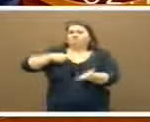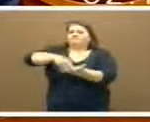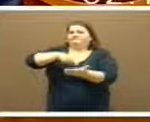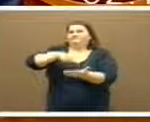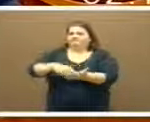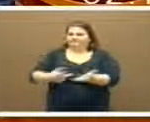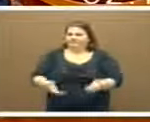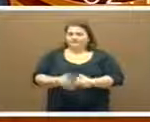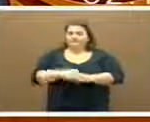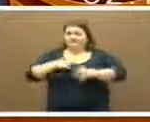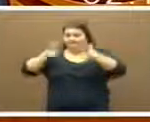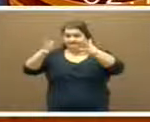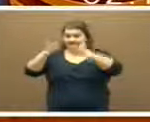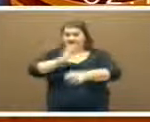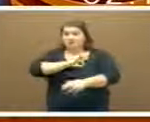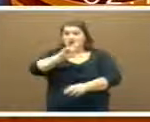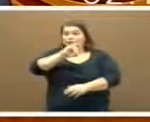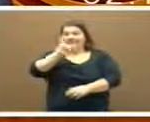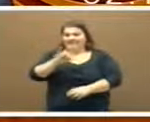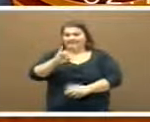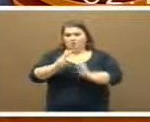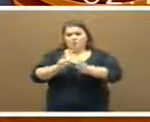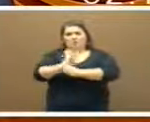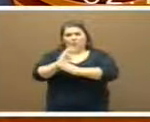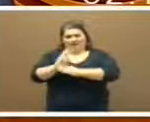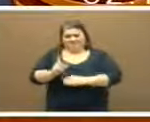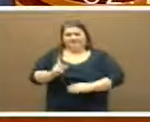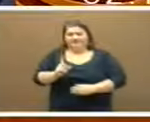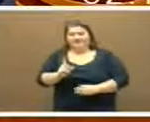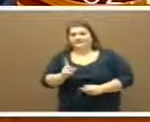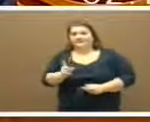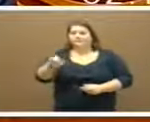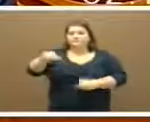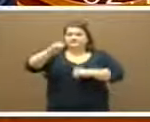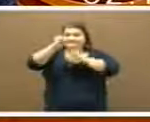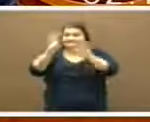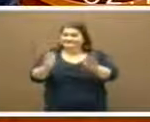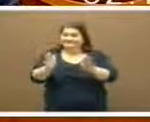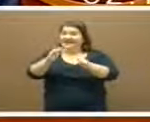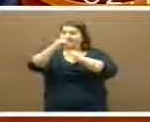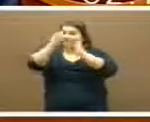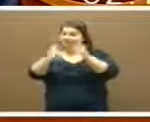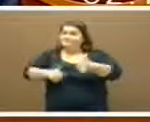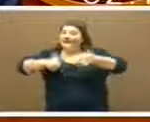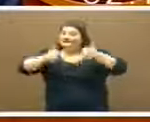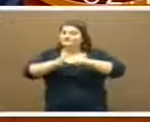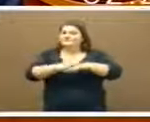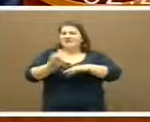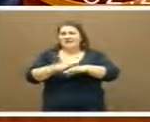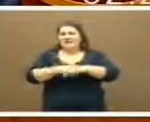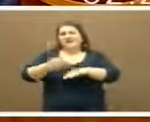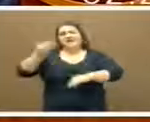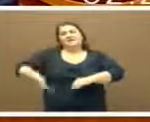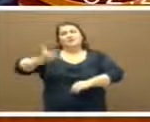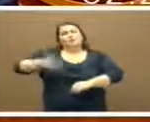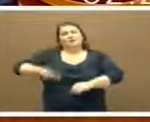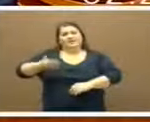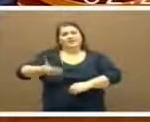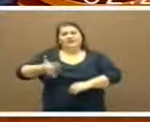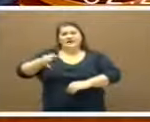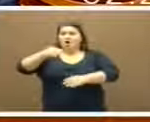una recomendación, señora Rodríguez, señores del Partido Popular, dedíquenle más tiempo a darle más peso, a darle